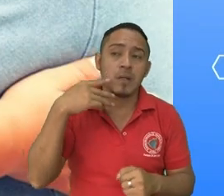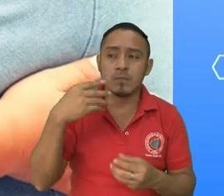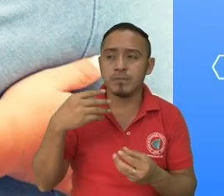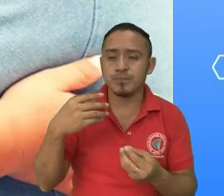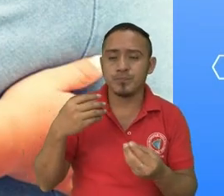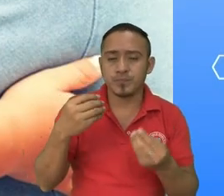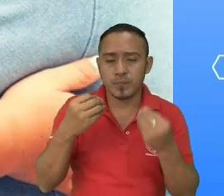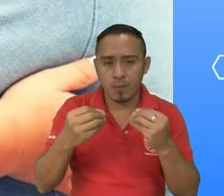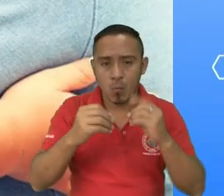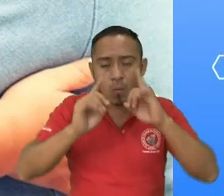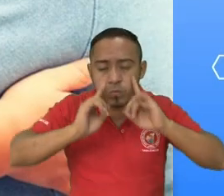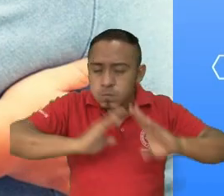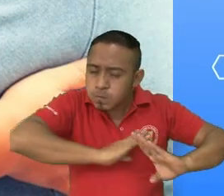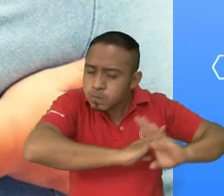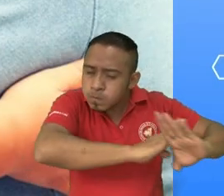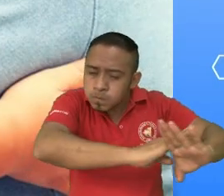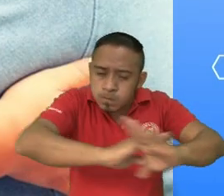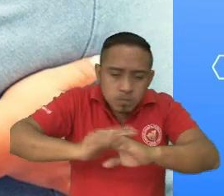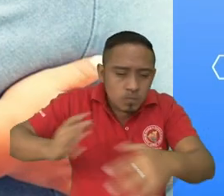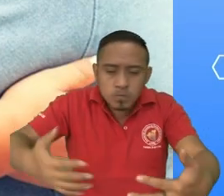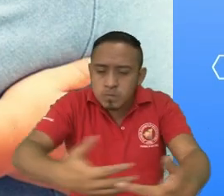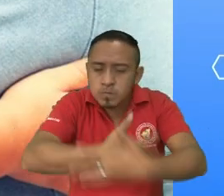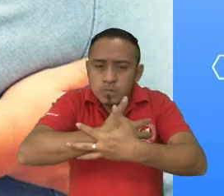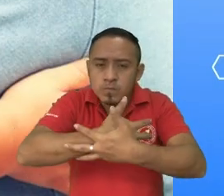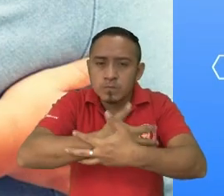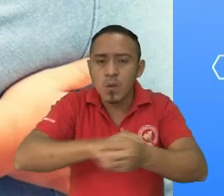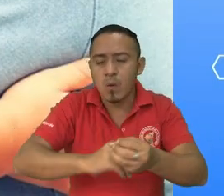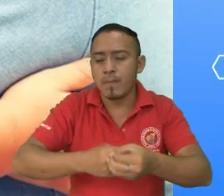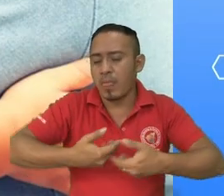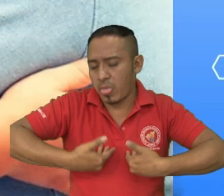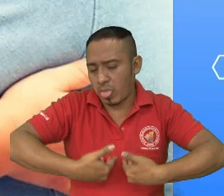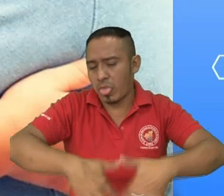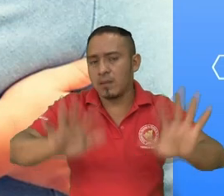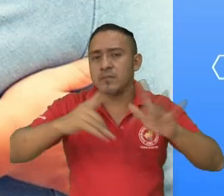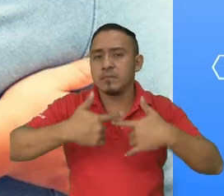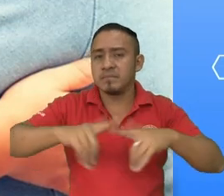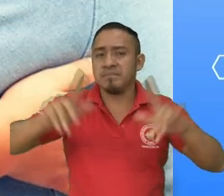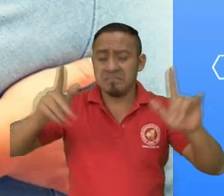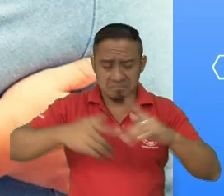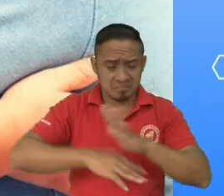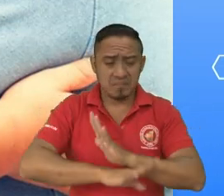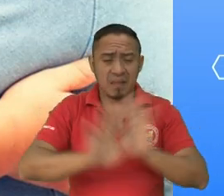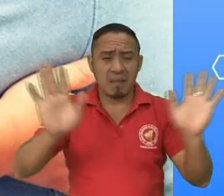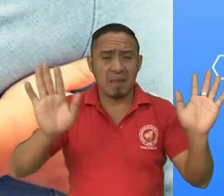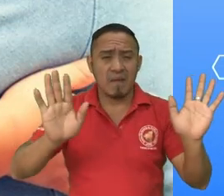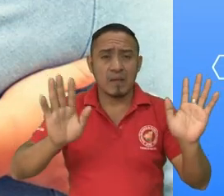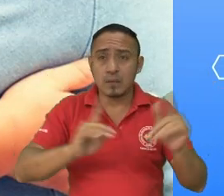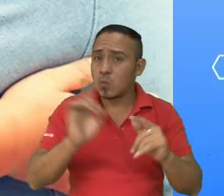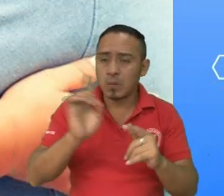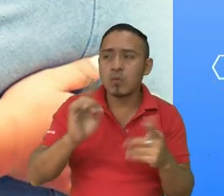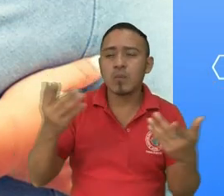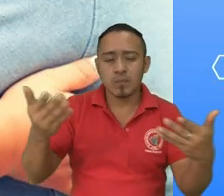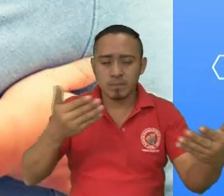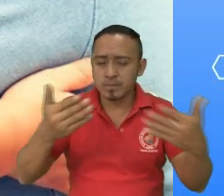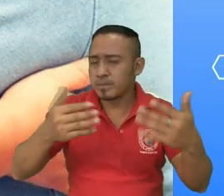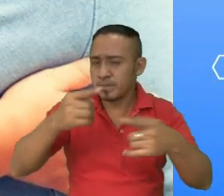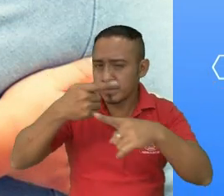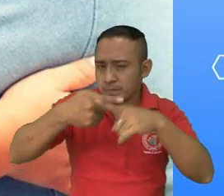muy sobreprotector, ni tampoco ser muy soltar demasiado al niño? ¿Me entiende?